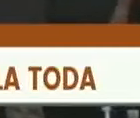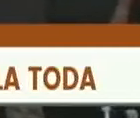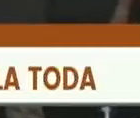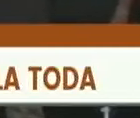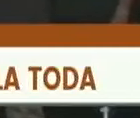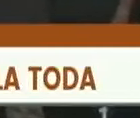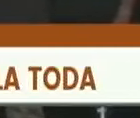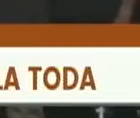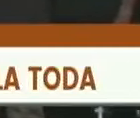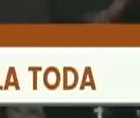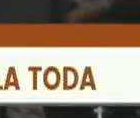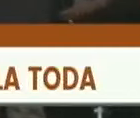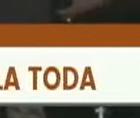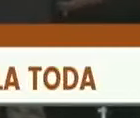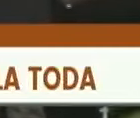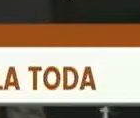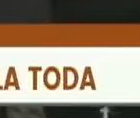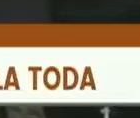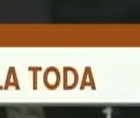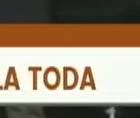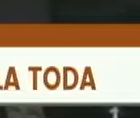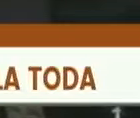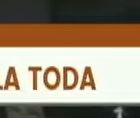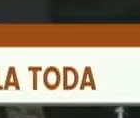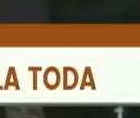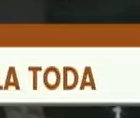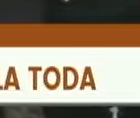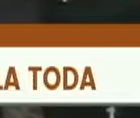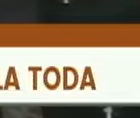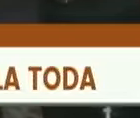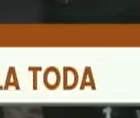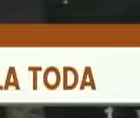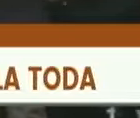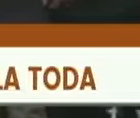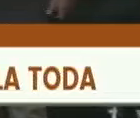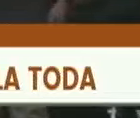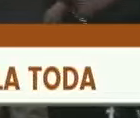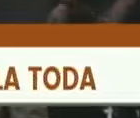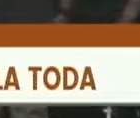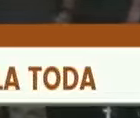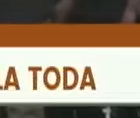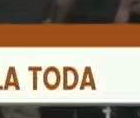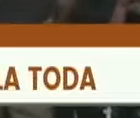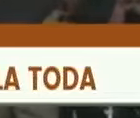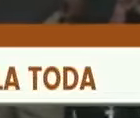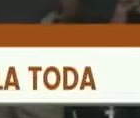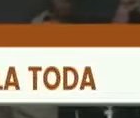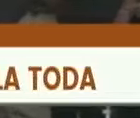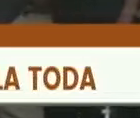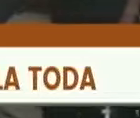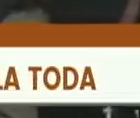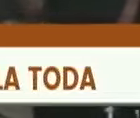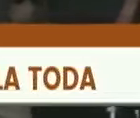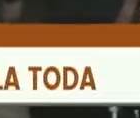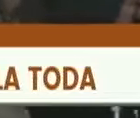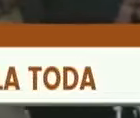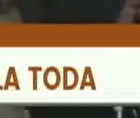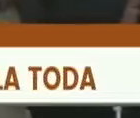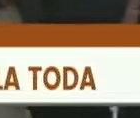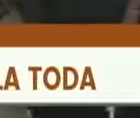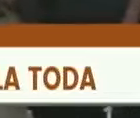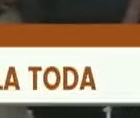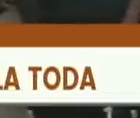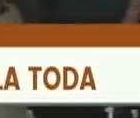así como Mayrín Brusual, quien es la presidenta del Consejo Legislativo. Este 3 de diciembre reafirmamos que el Esequibo es al público.